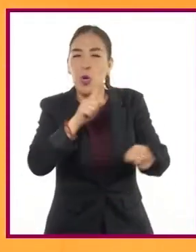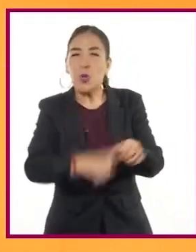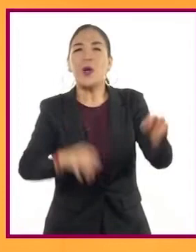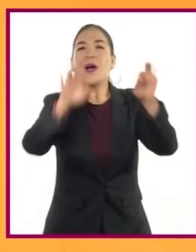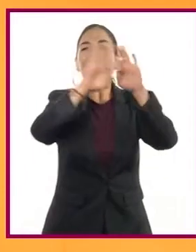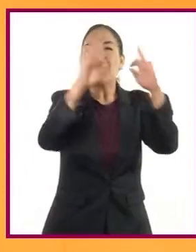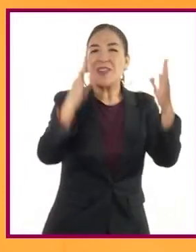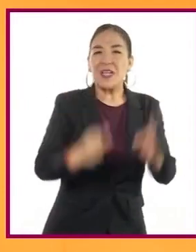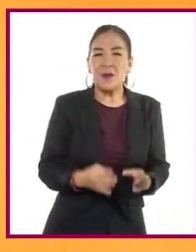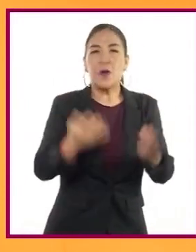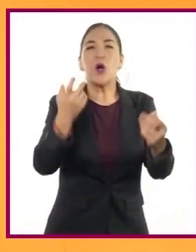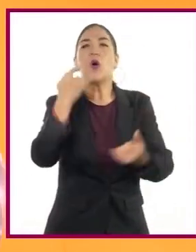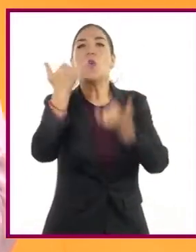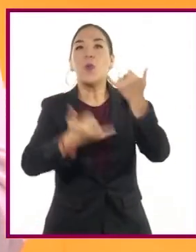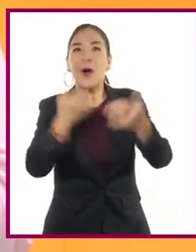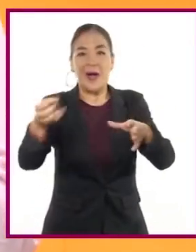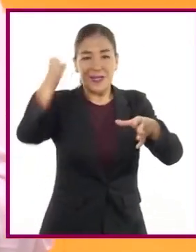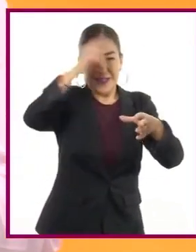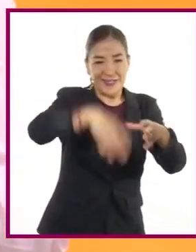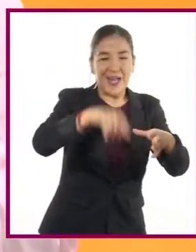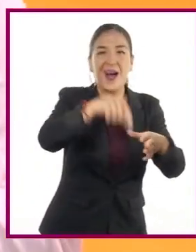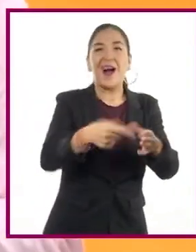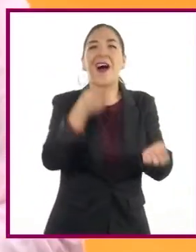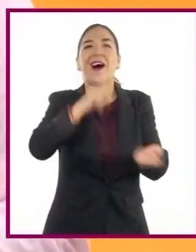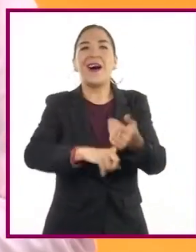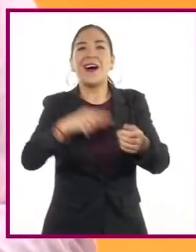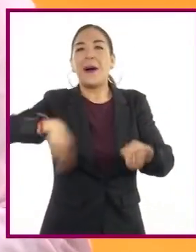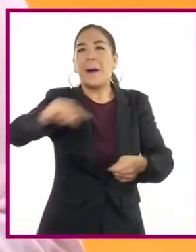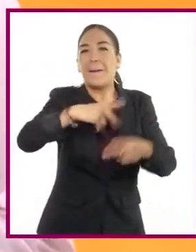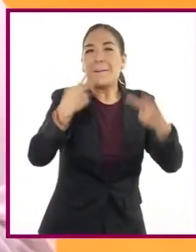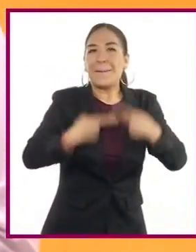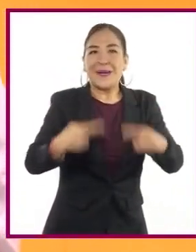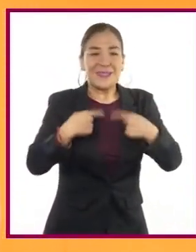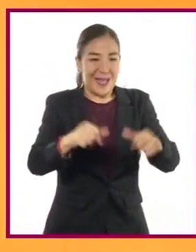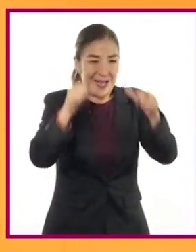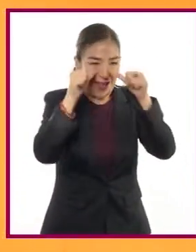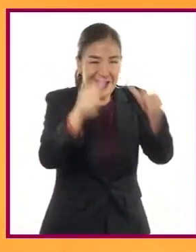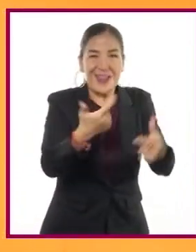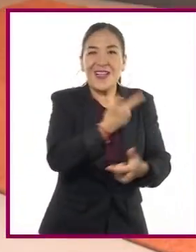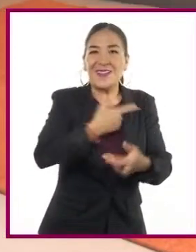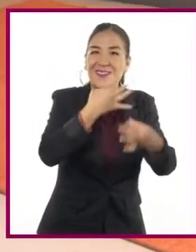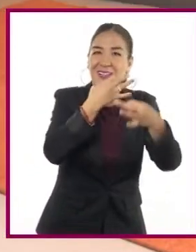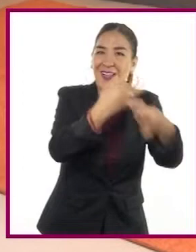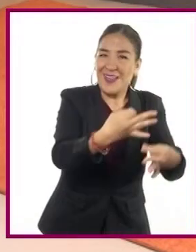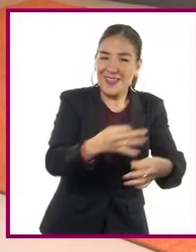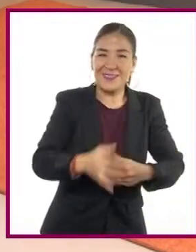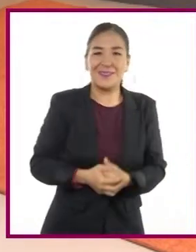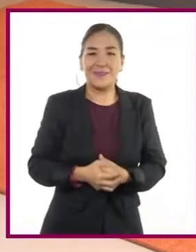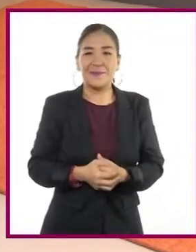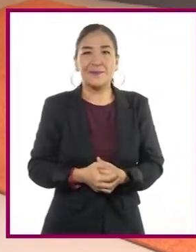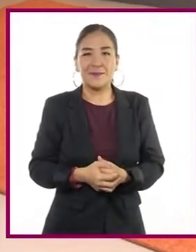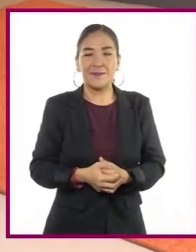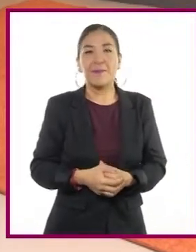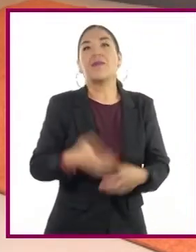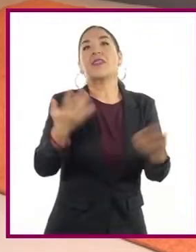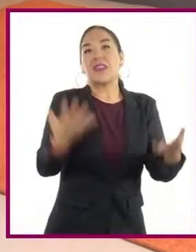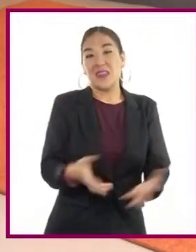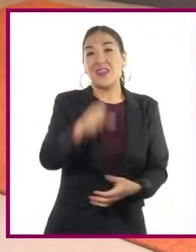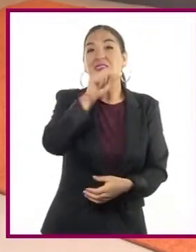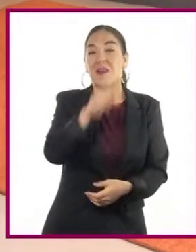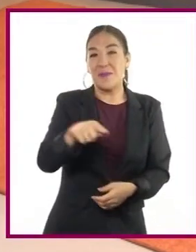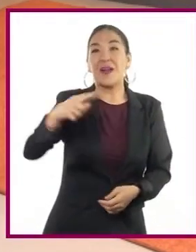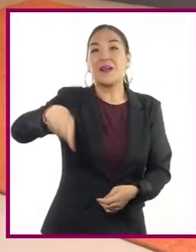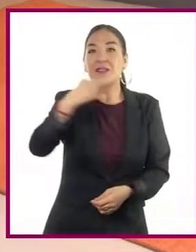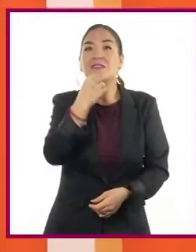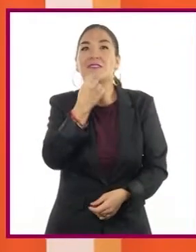figuras o hasta juguetes que atraen a la atención de los niños y las niñas. Además, casi